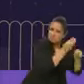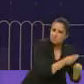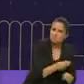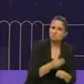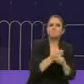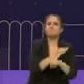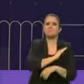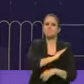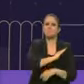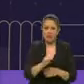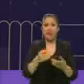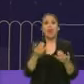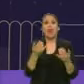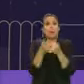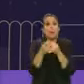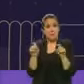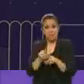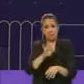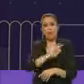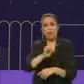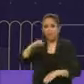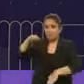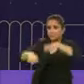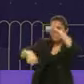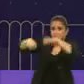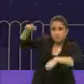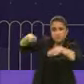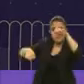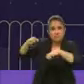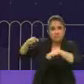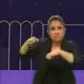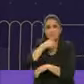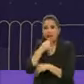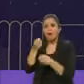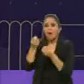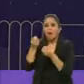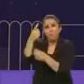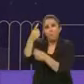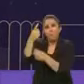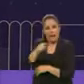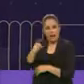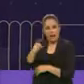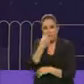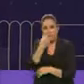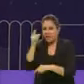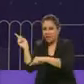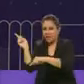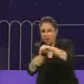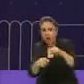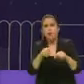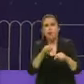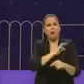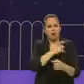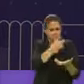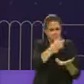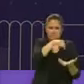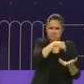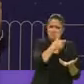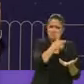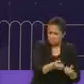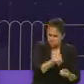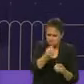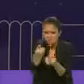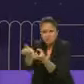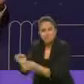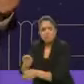el poderle regresar a los adultos mayores los medicamentos que les quitaron. Precisamente en ese presupuesto y no